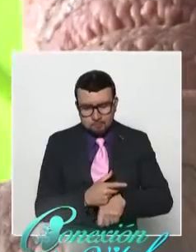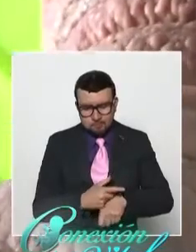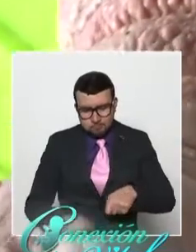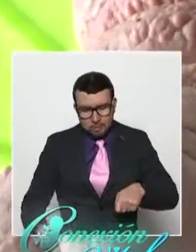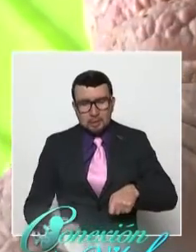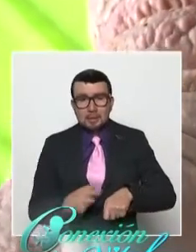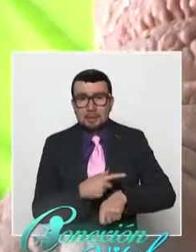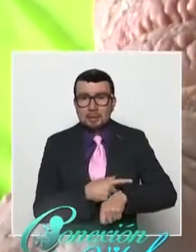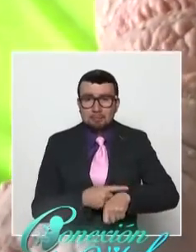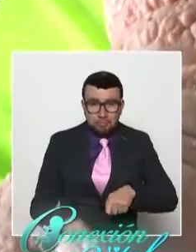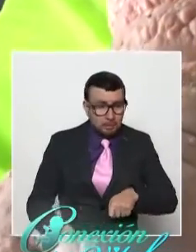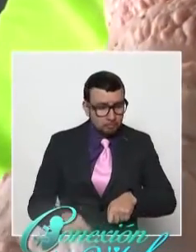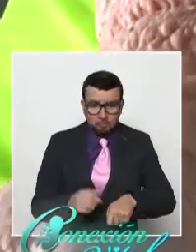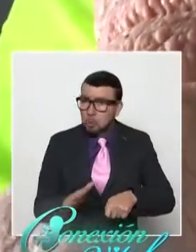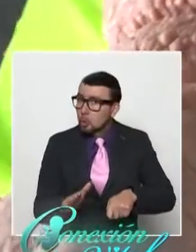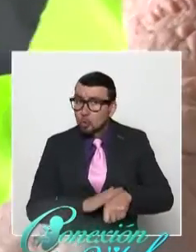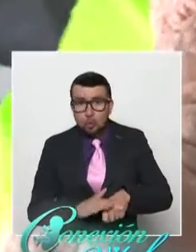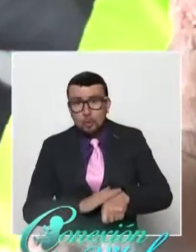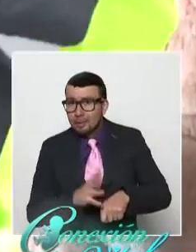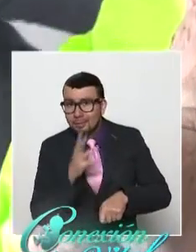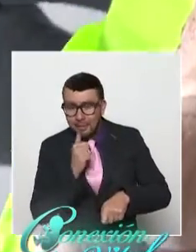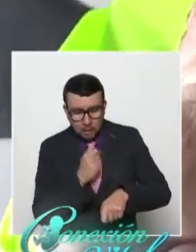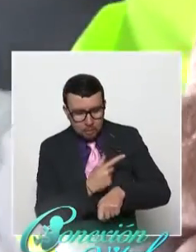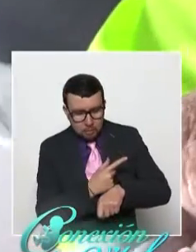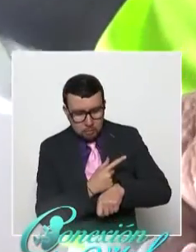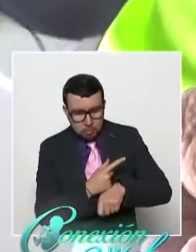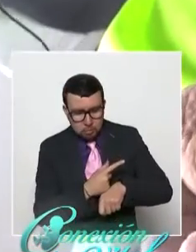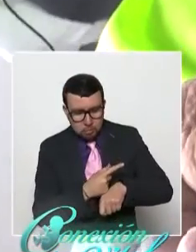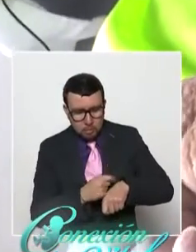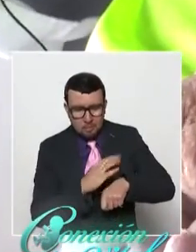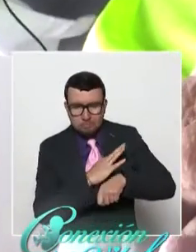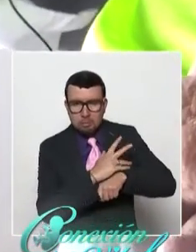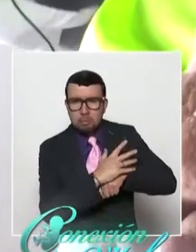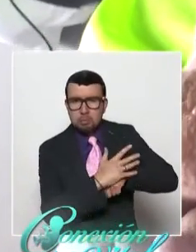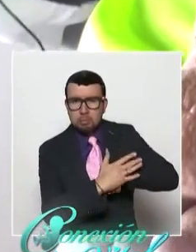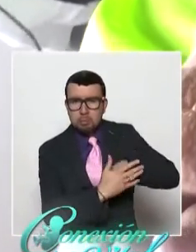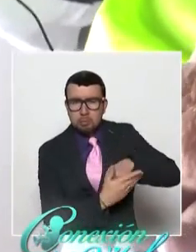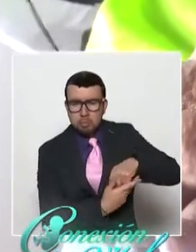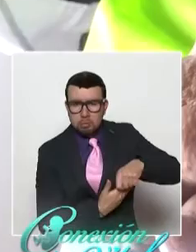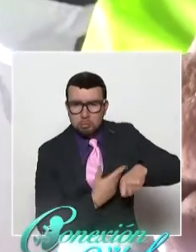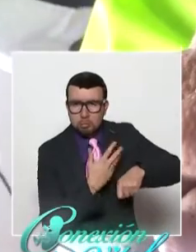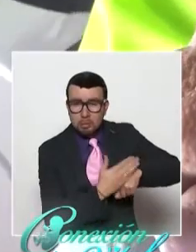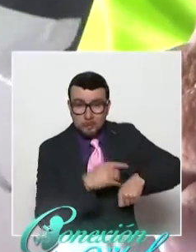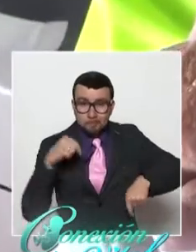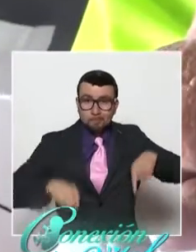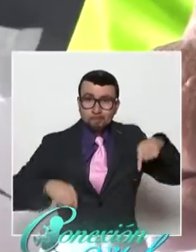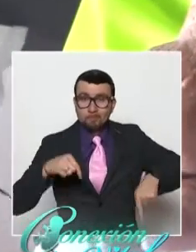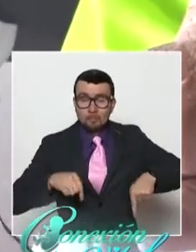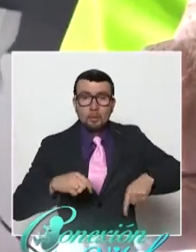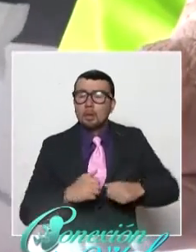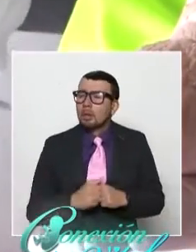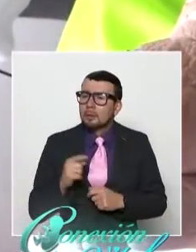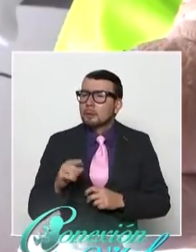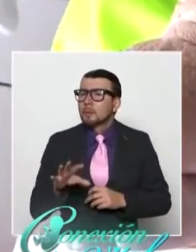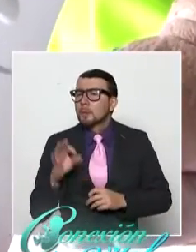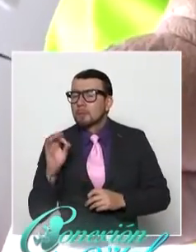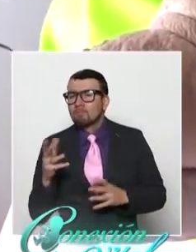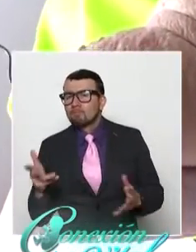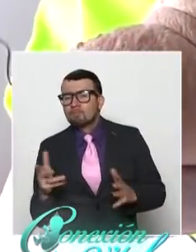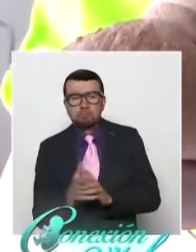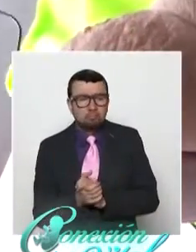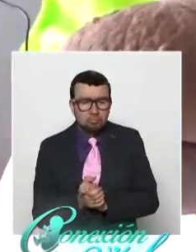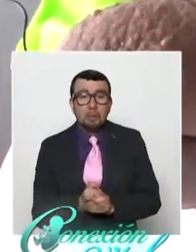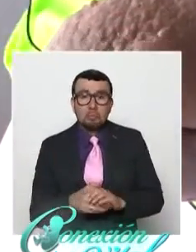¿cierto? Están casi que bordeando toda la pierna. Pues como hablábamos ahorita, electivo sería